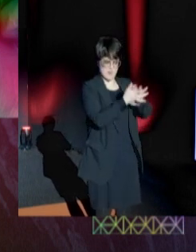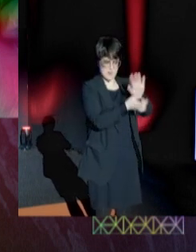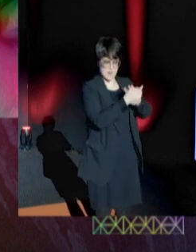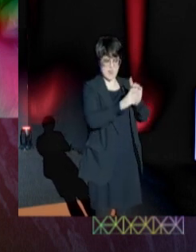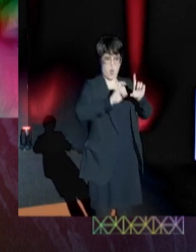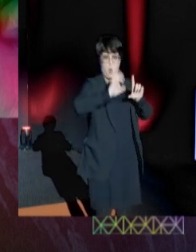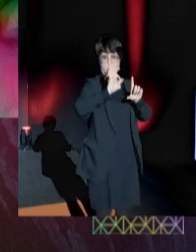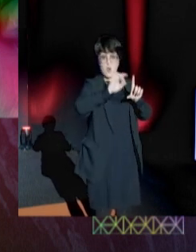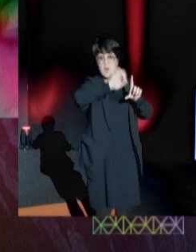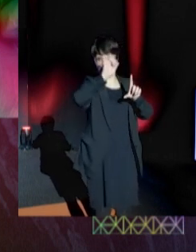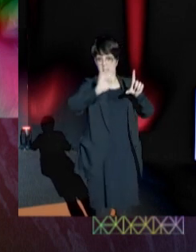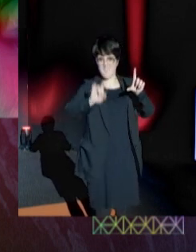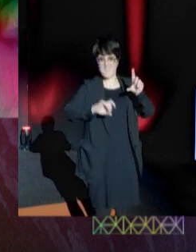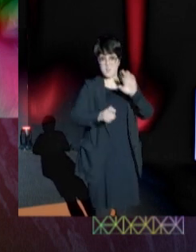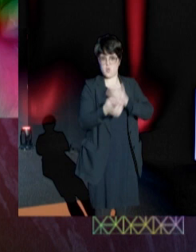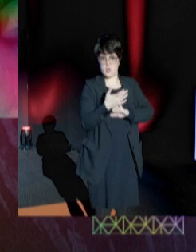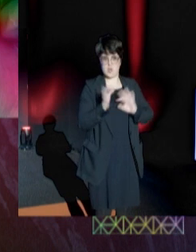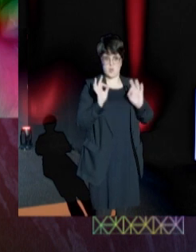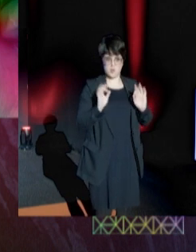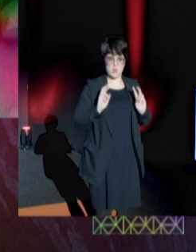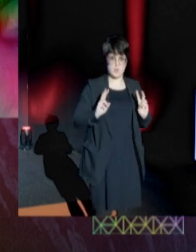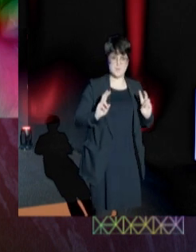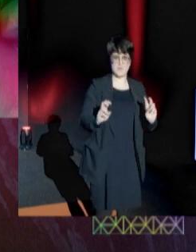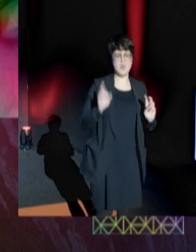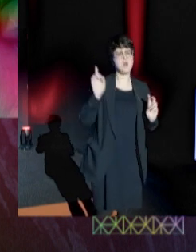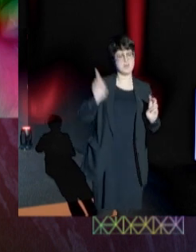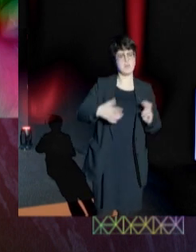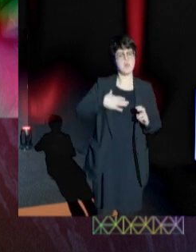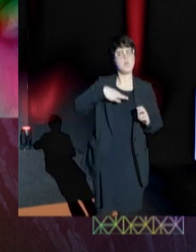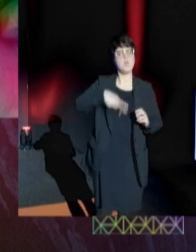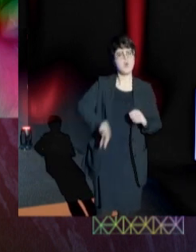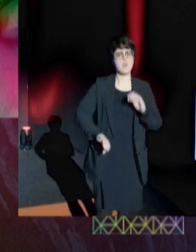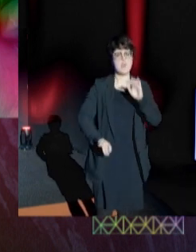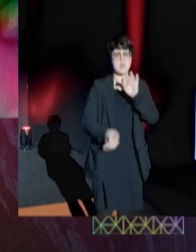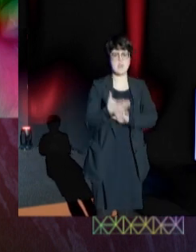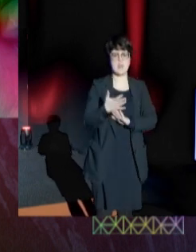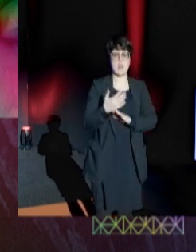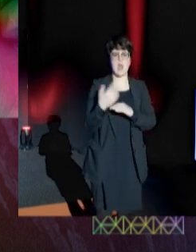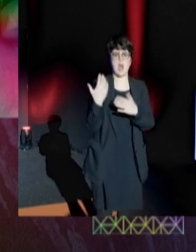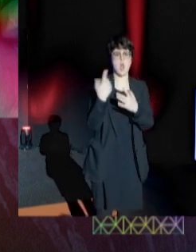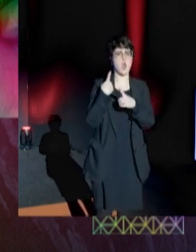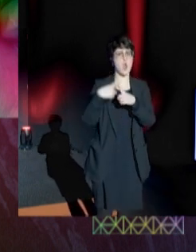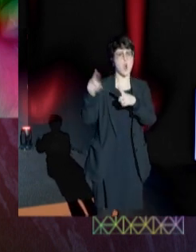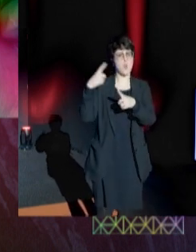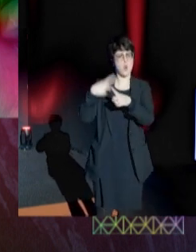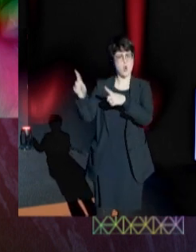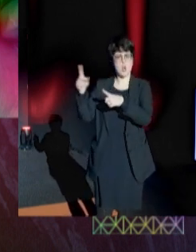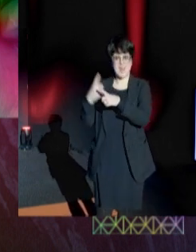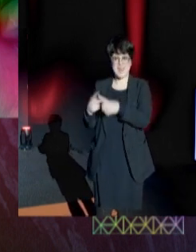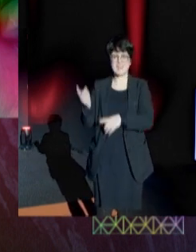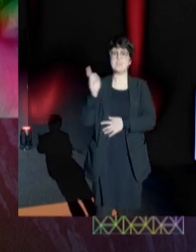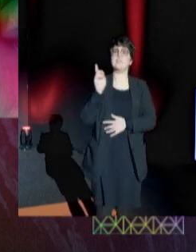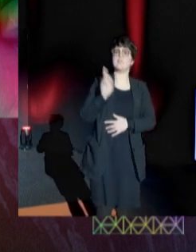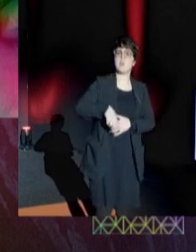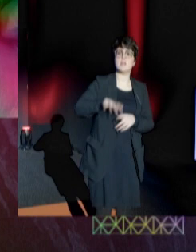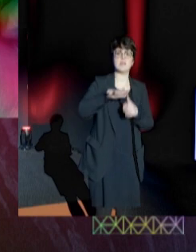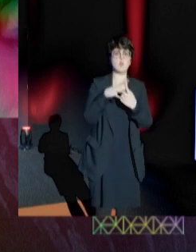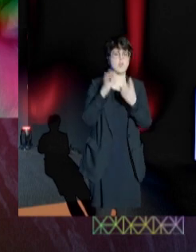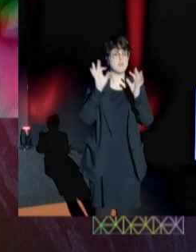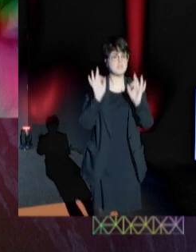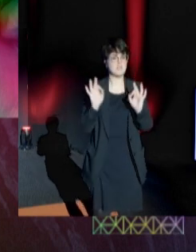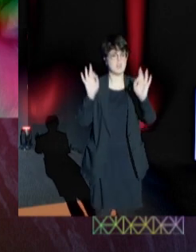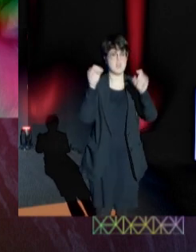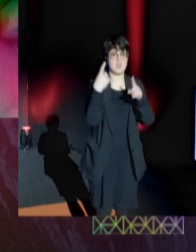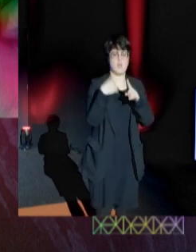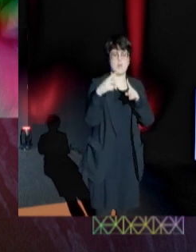como decíamos al principio de la ponencia también es capaz de generar componentes también es capaz con determinadas condiciones de generar